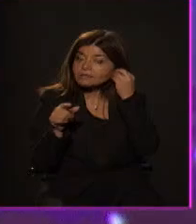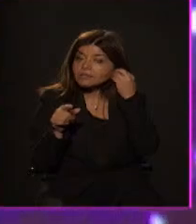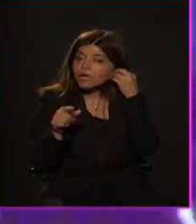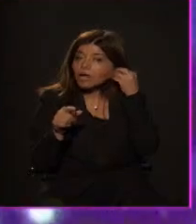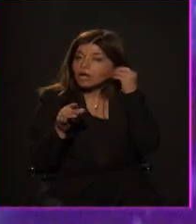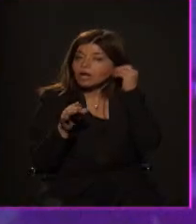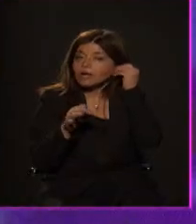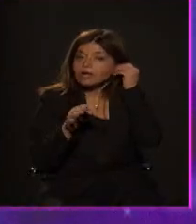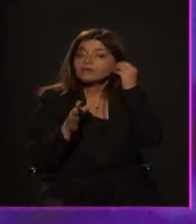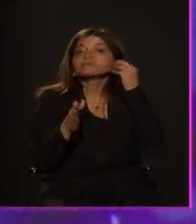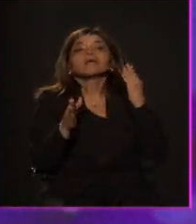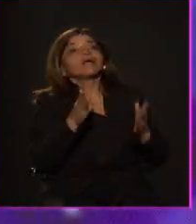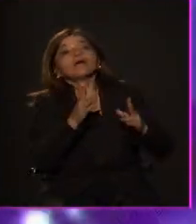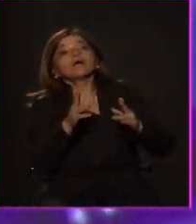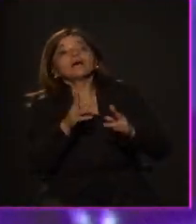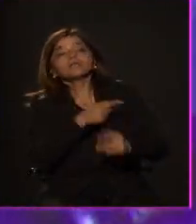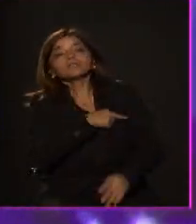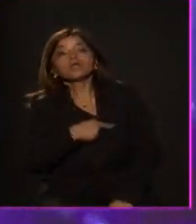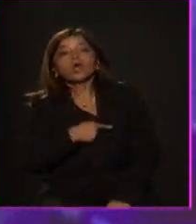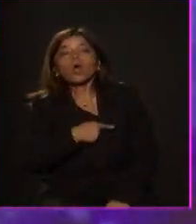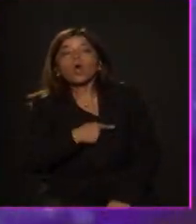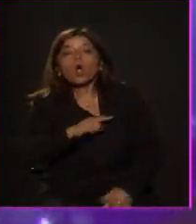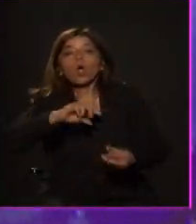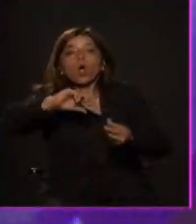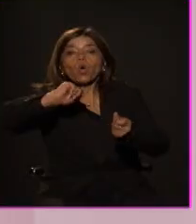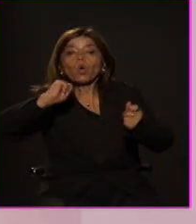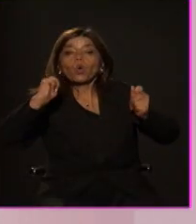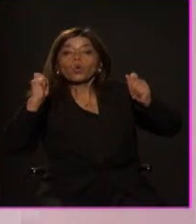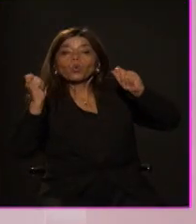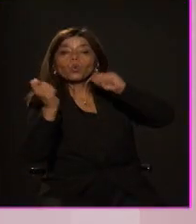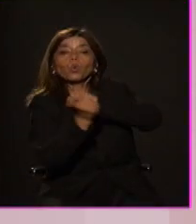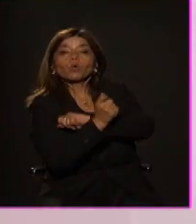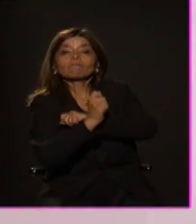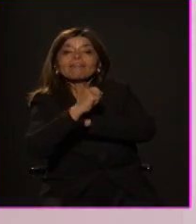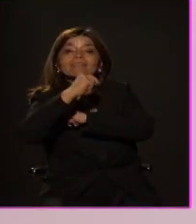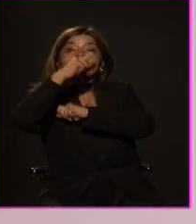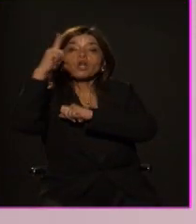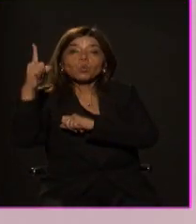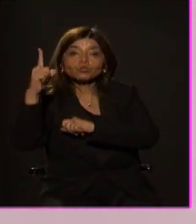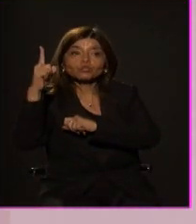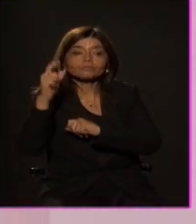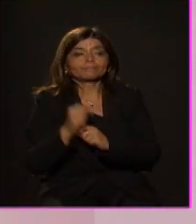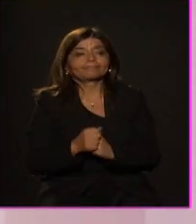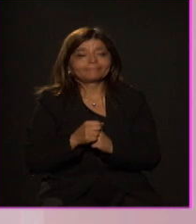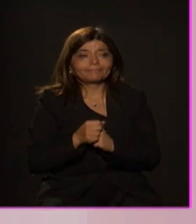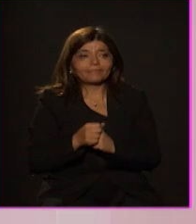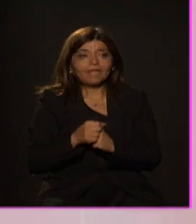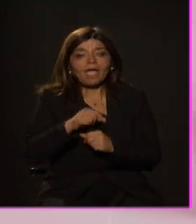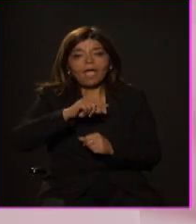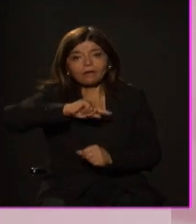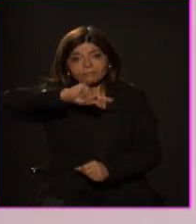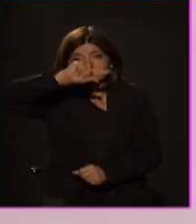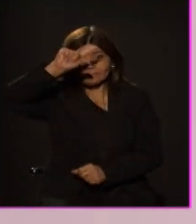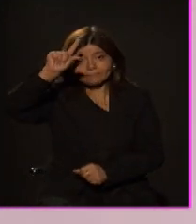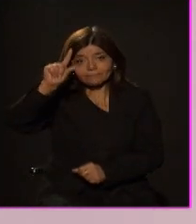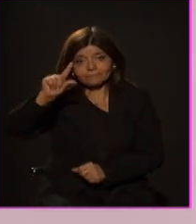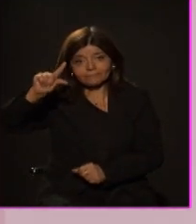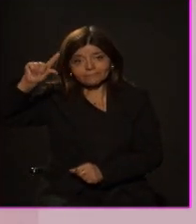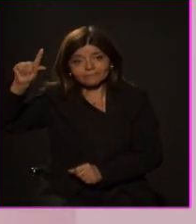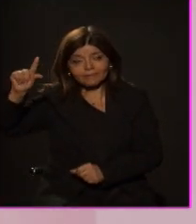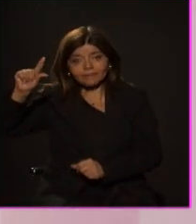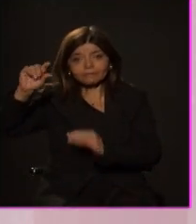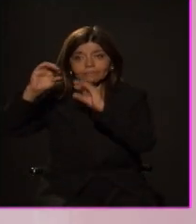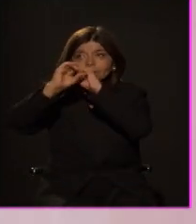temporal. En este caso se llama curva de luz en astronomía, pero básicamente una serie temporal. Estos fueron datos tomados con el telescopio ZTF en Estados